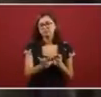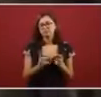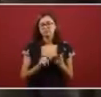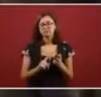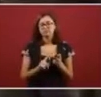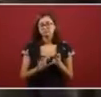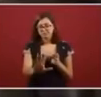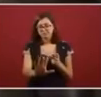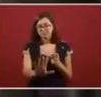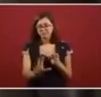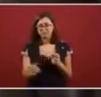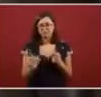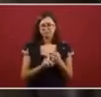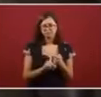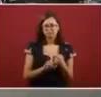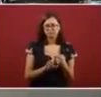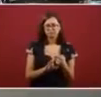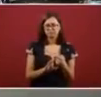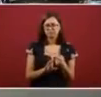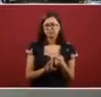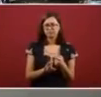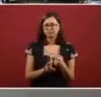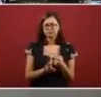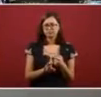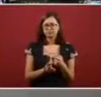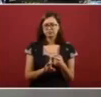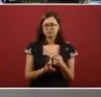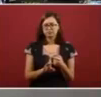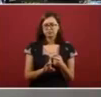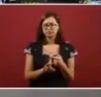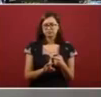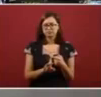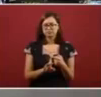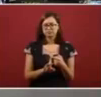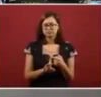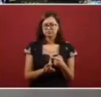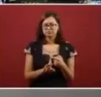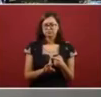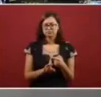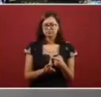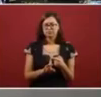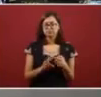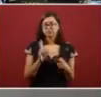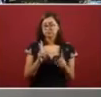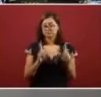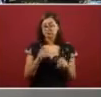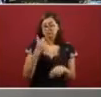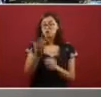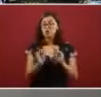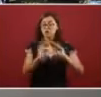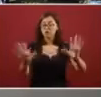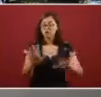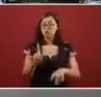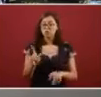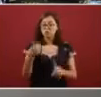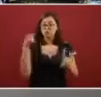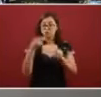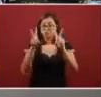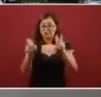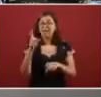eso. A ver, presidente. La única cuestión que hay que tomar en cuenta es que hayan